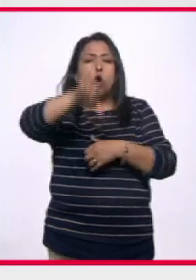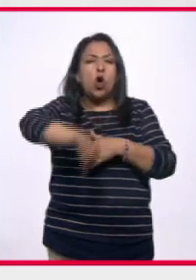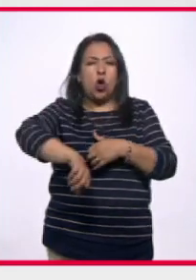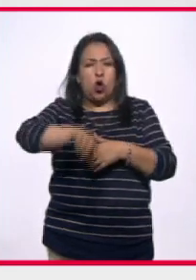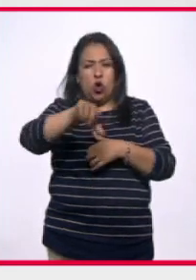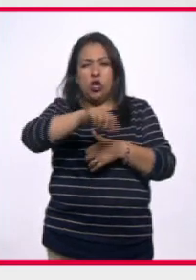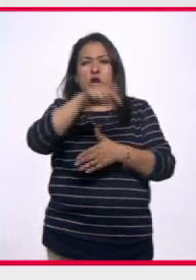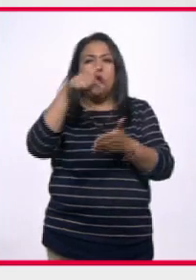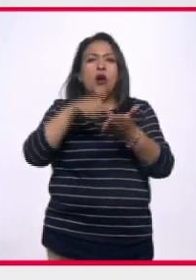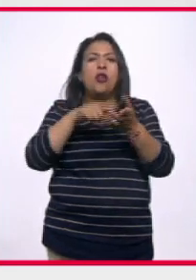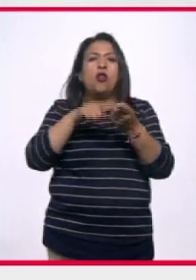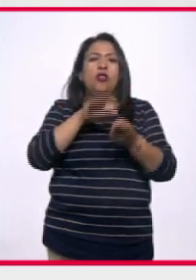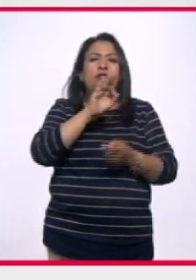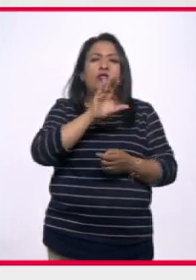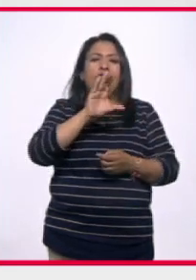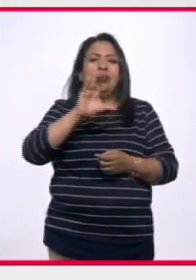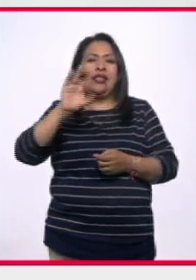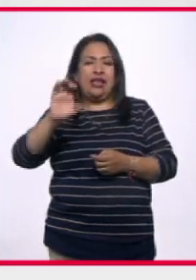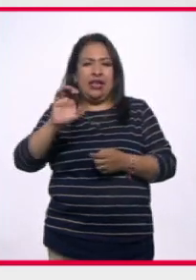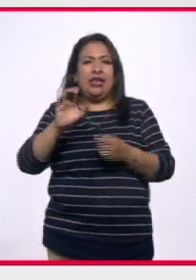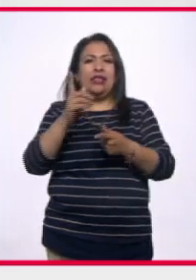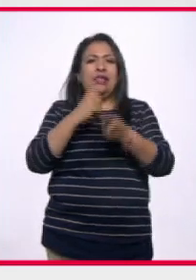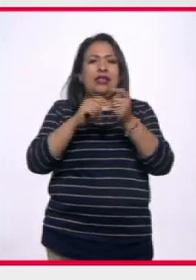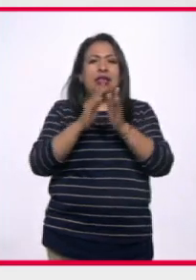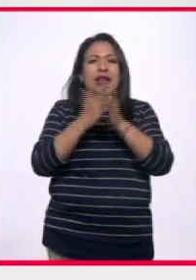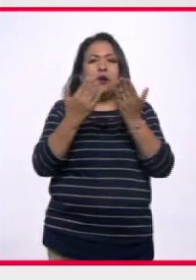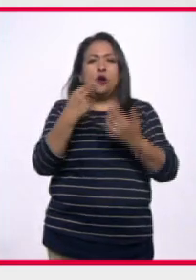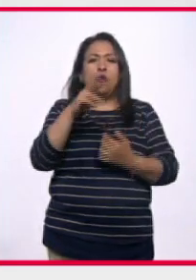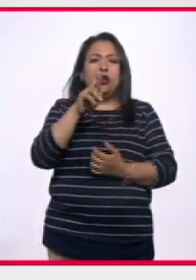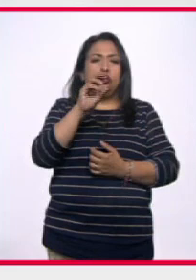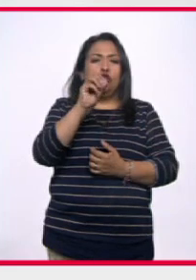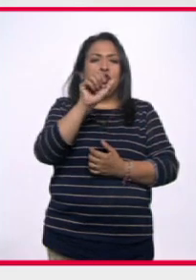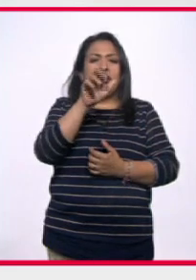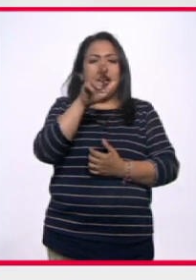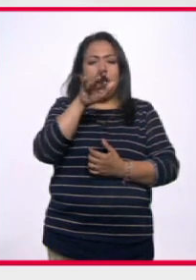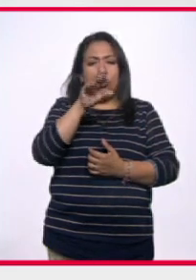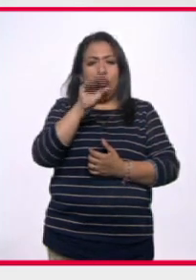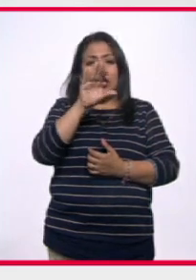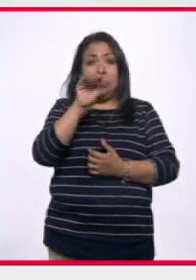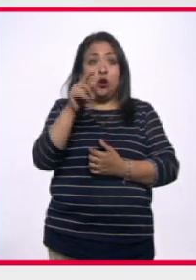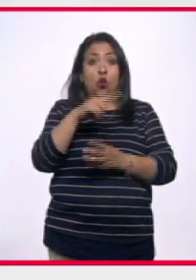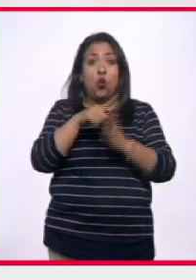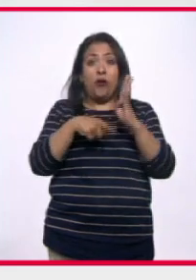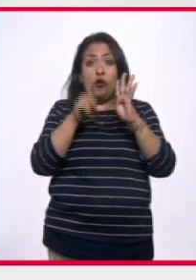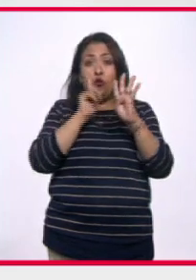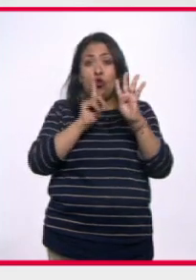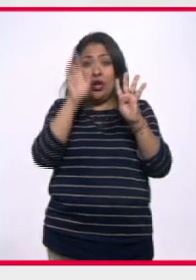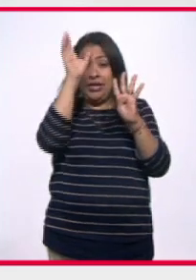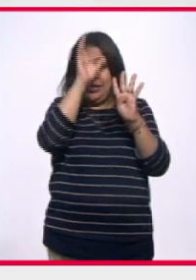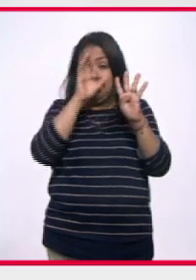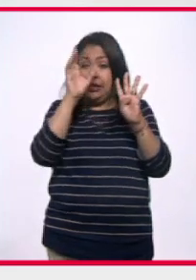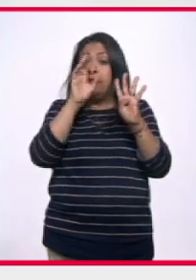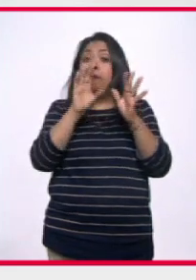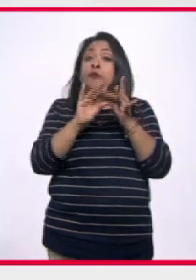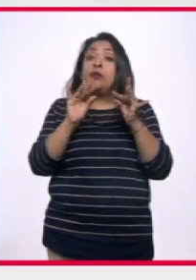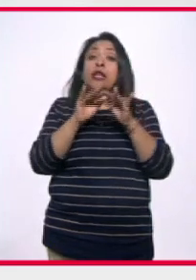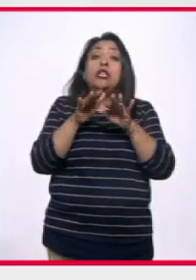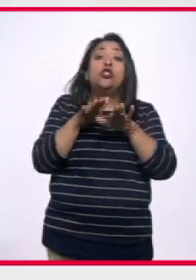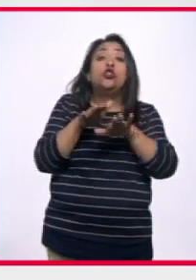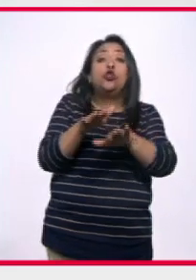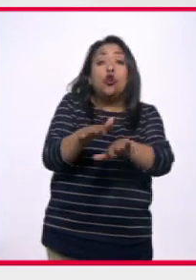precisamente en el fondo de cultura económica en la librería rosario castellanos donde cuatro mujeres científicas hablaron sobre